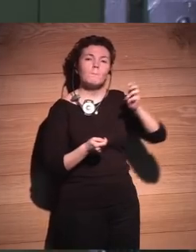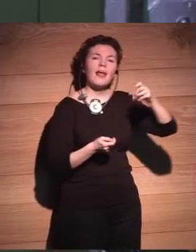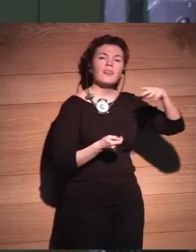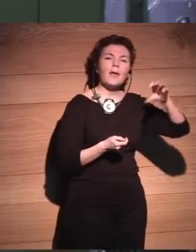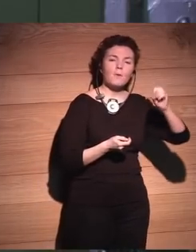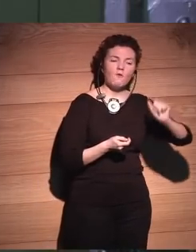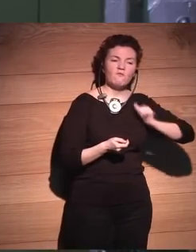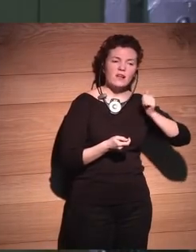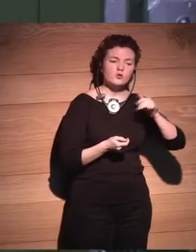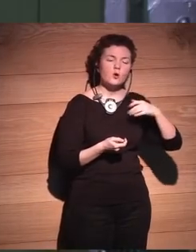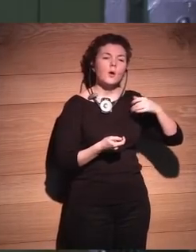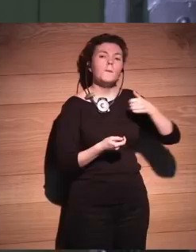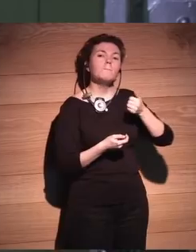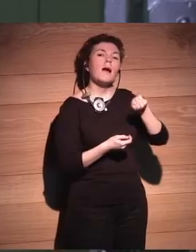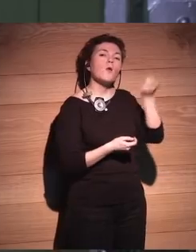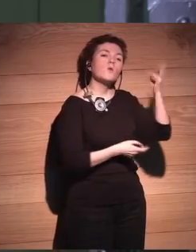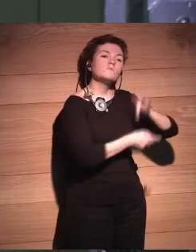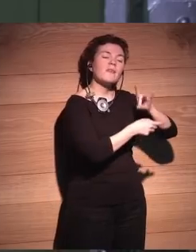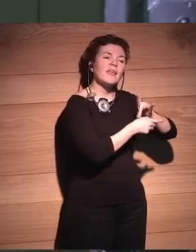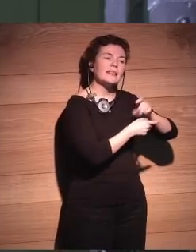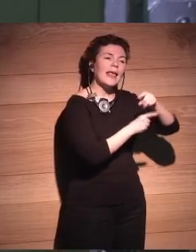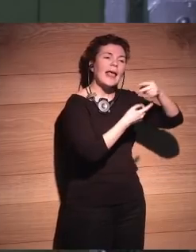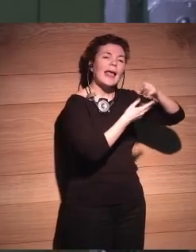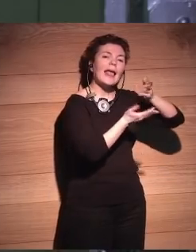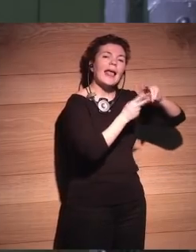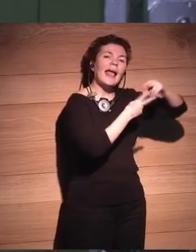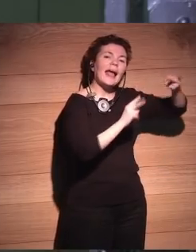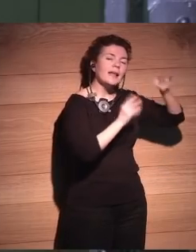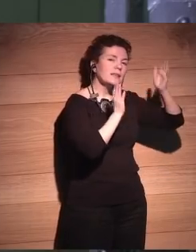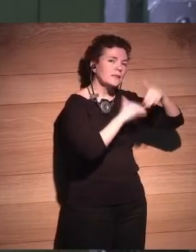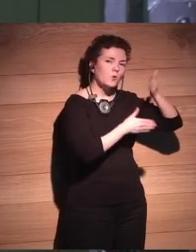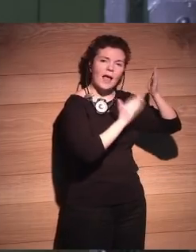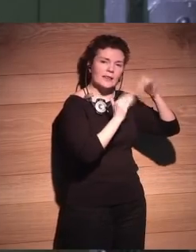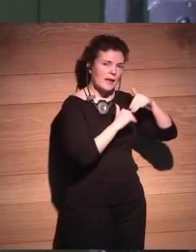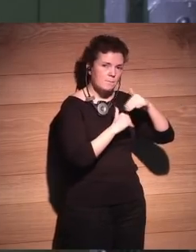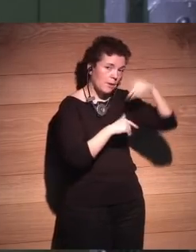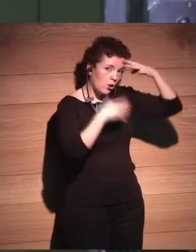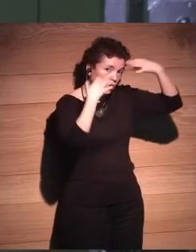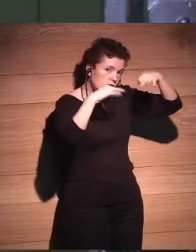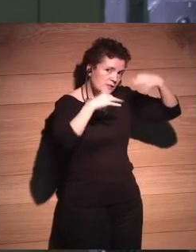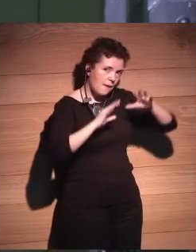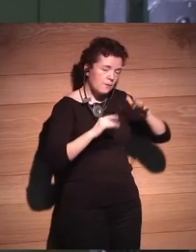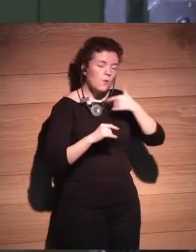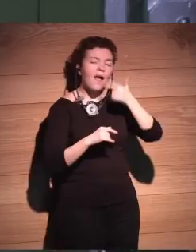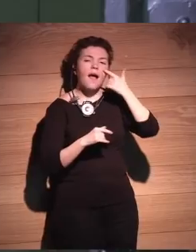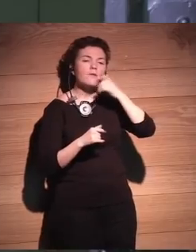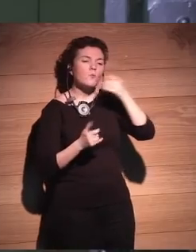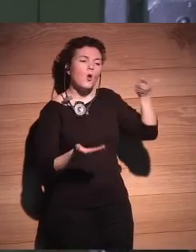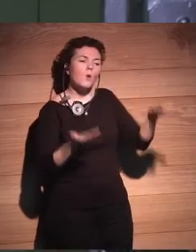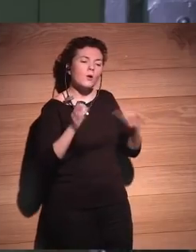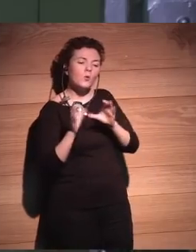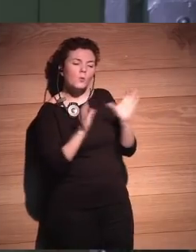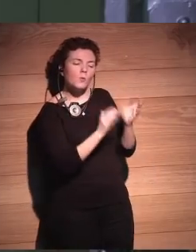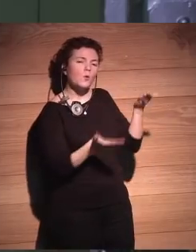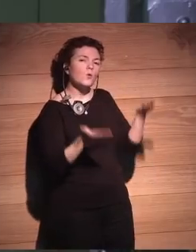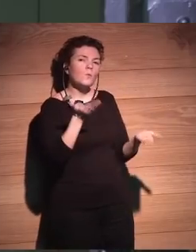algunos pacientes que no van a recibir el gen, pero no lo van a saber. Entonces, luego es un poquito como vamos a la única